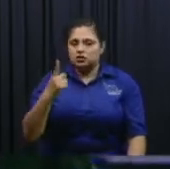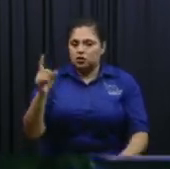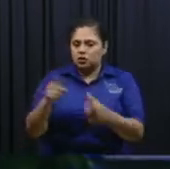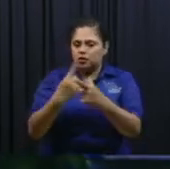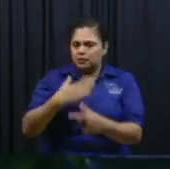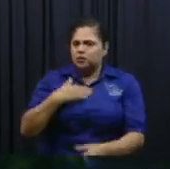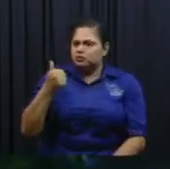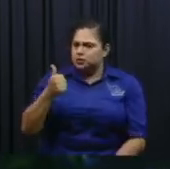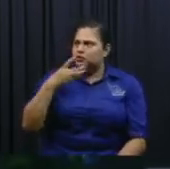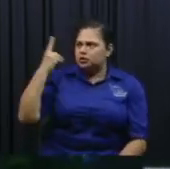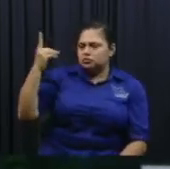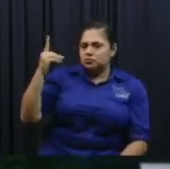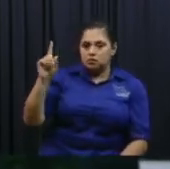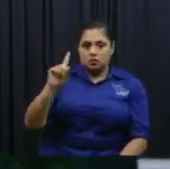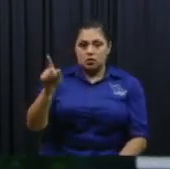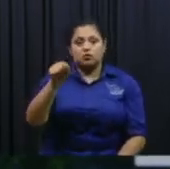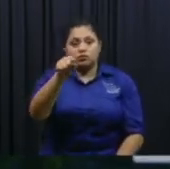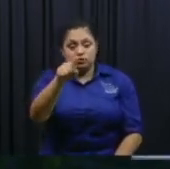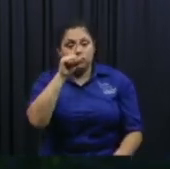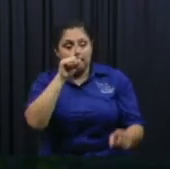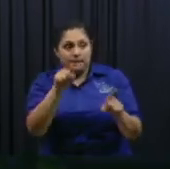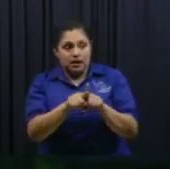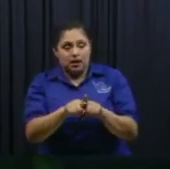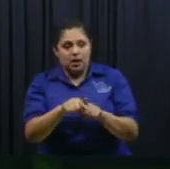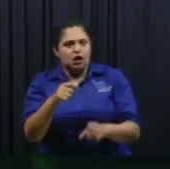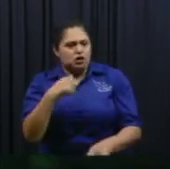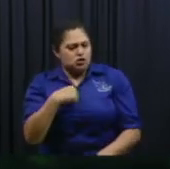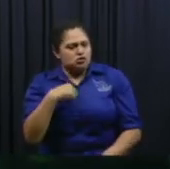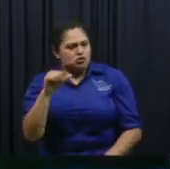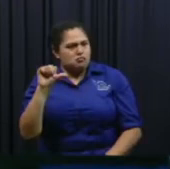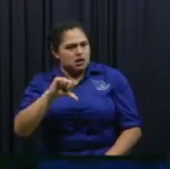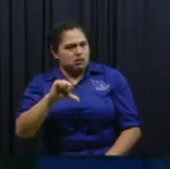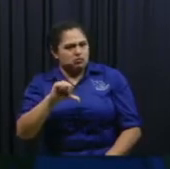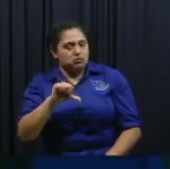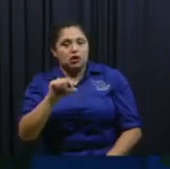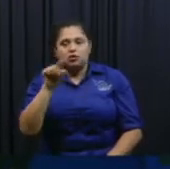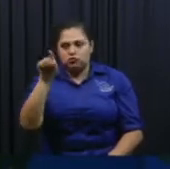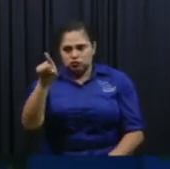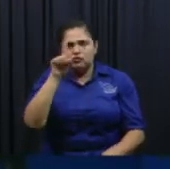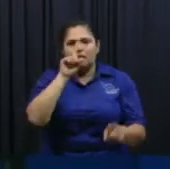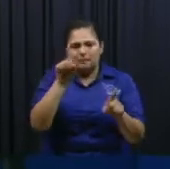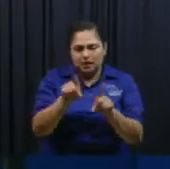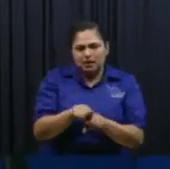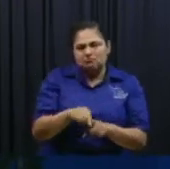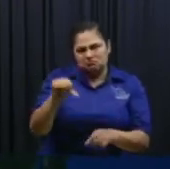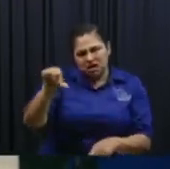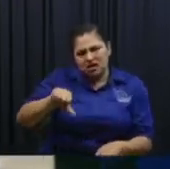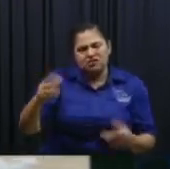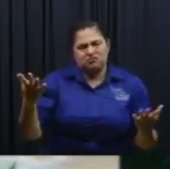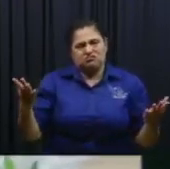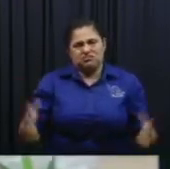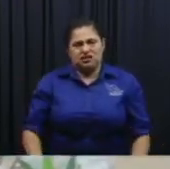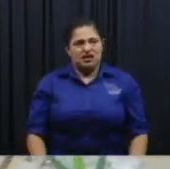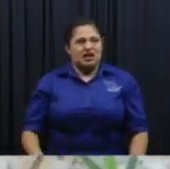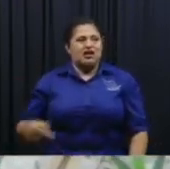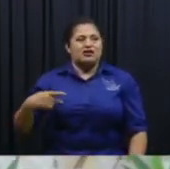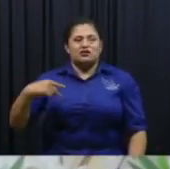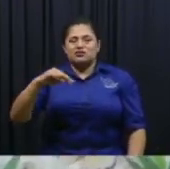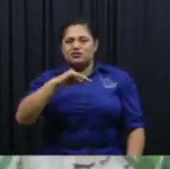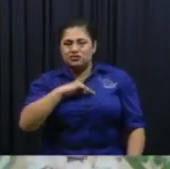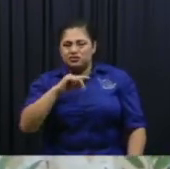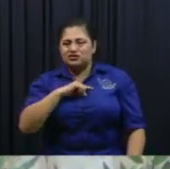también contigo y solo yo soy malo todos y la Biblia dice vosotros siendo